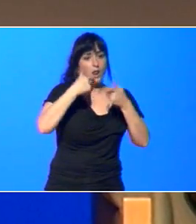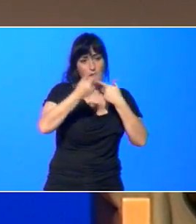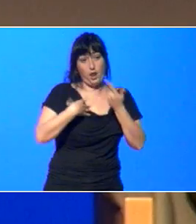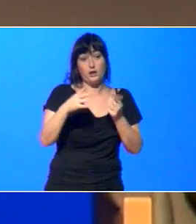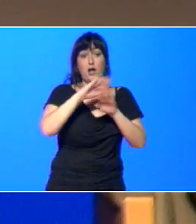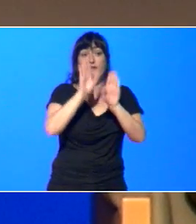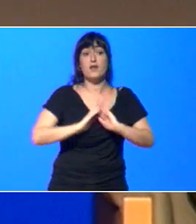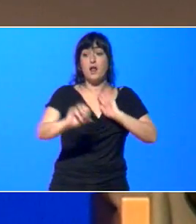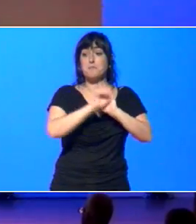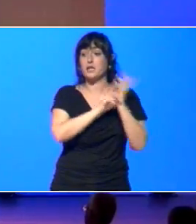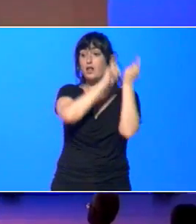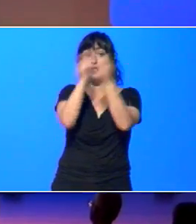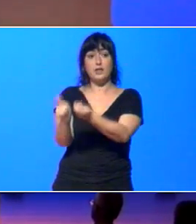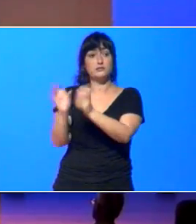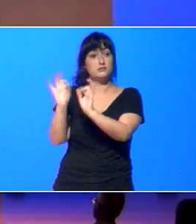lo que sirve es para generar